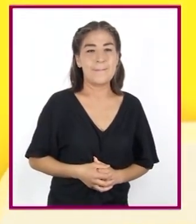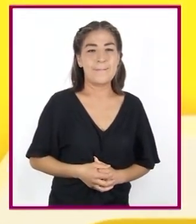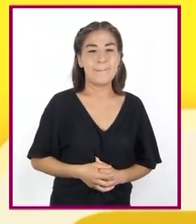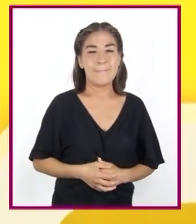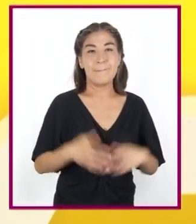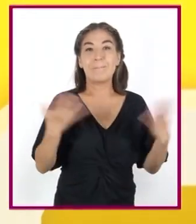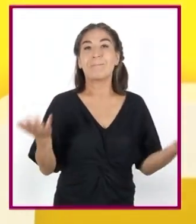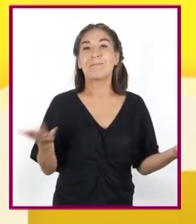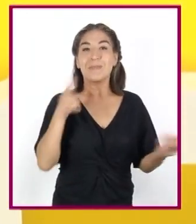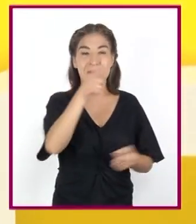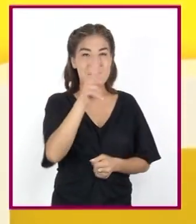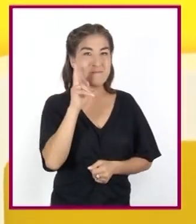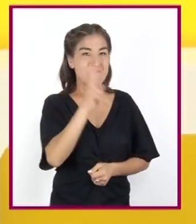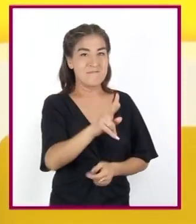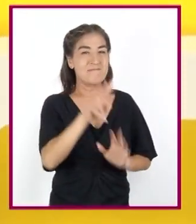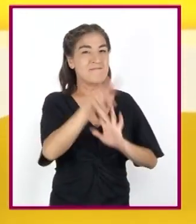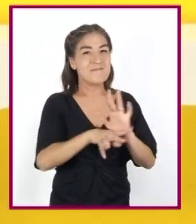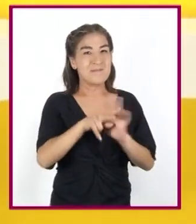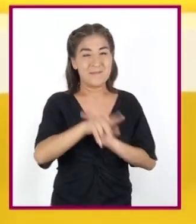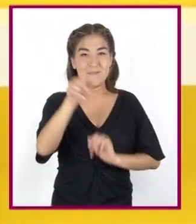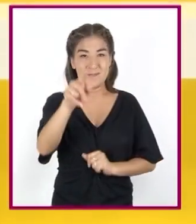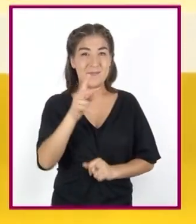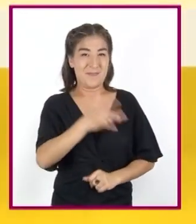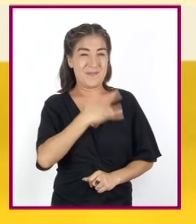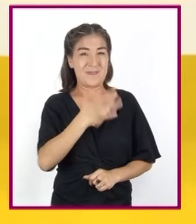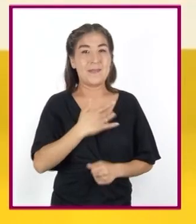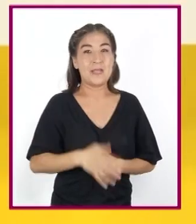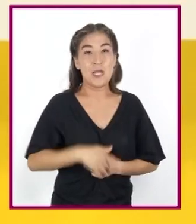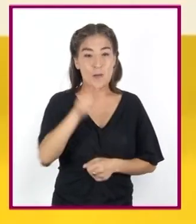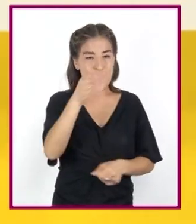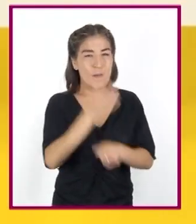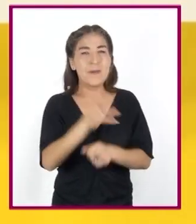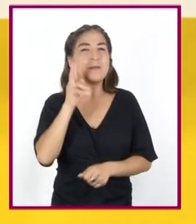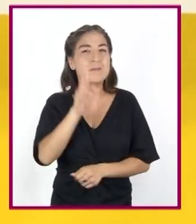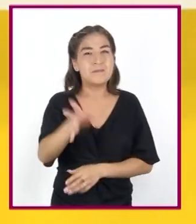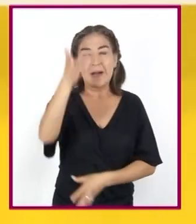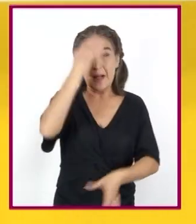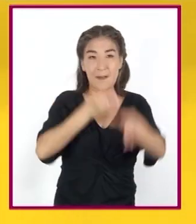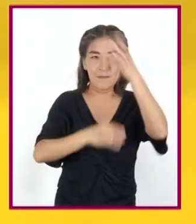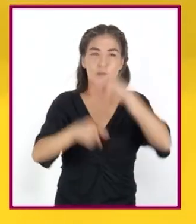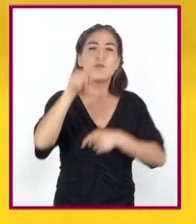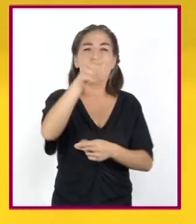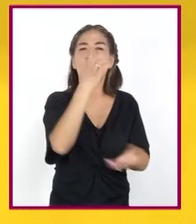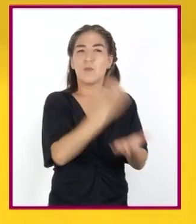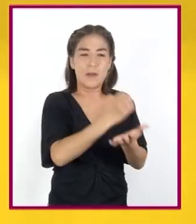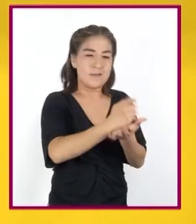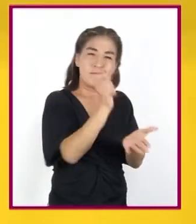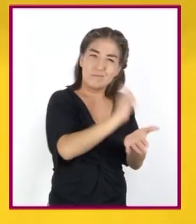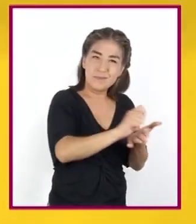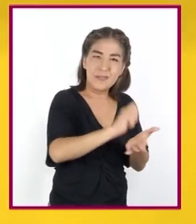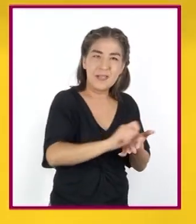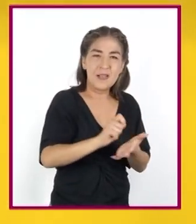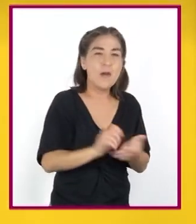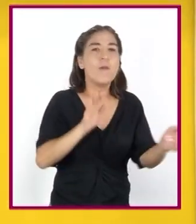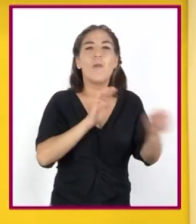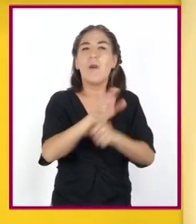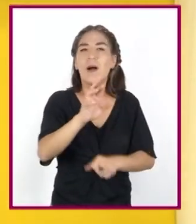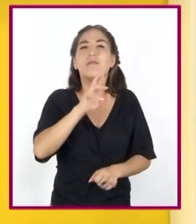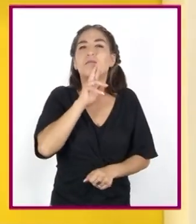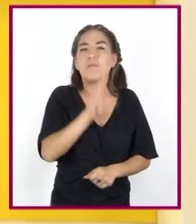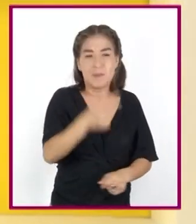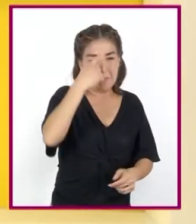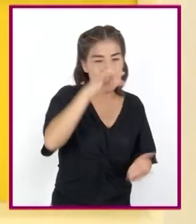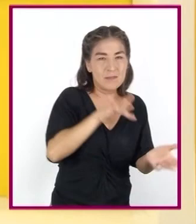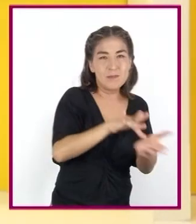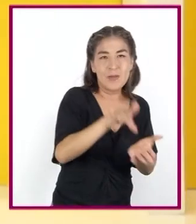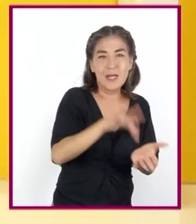¿Qué les pareció el video? Con lo que aprendieron en él, anoten en su cuaderno qué factores favorecen la riqueza natural de